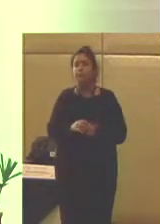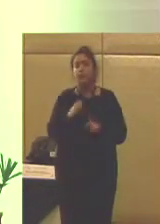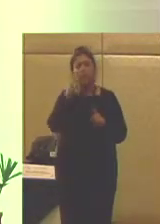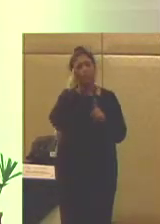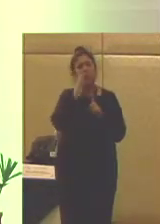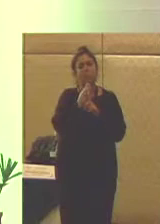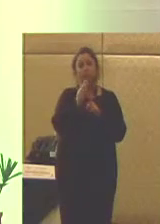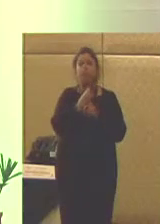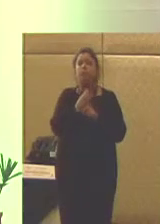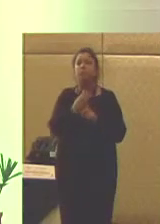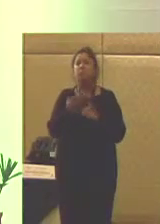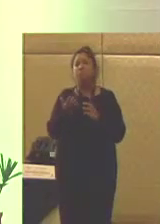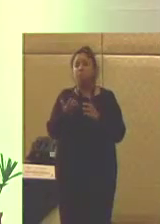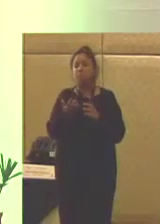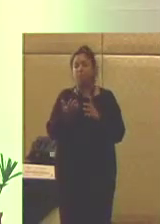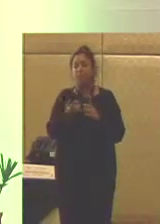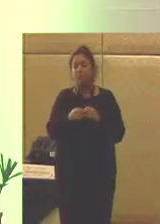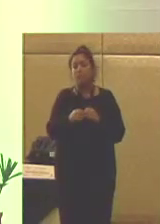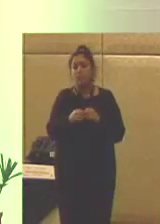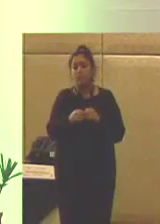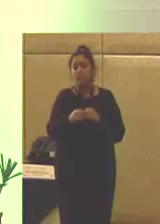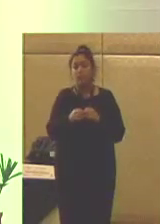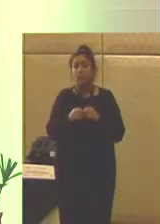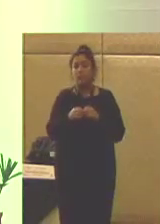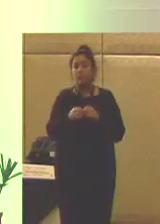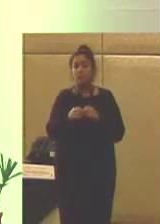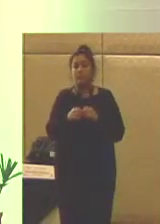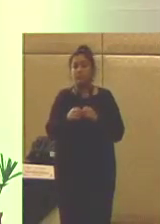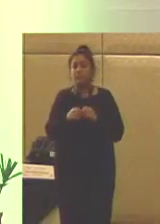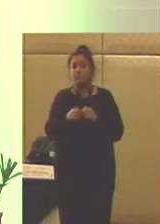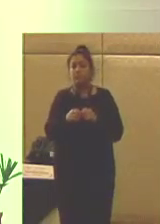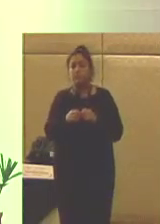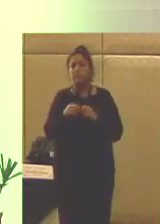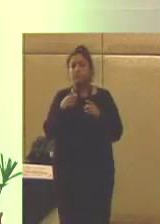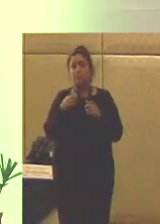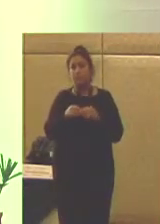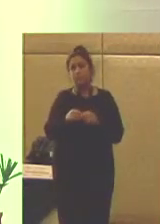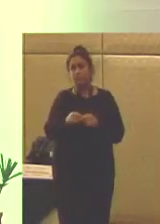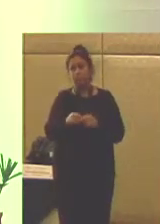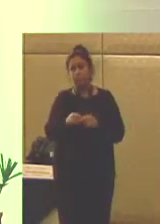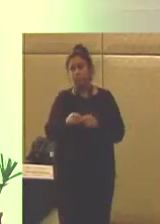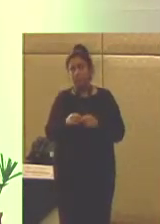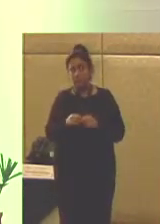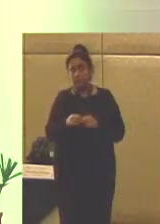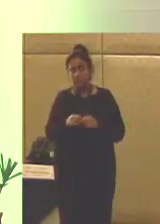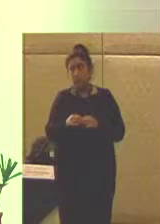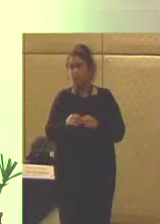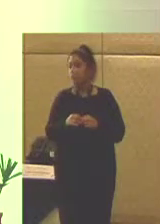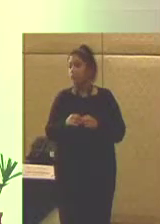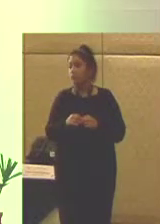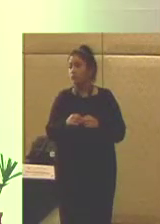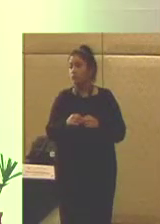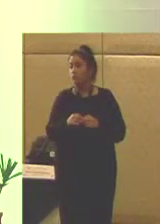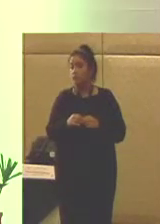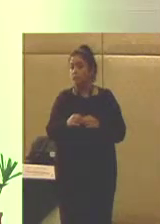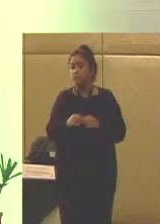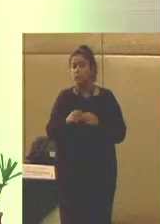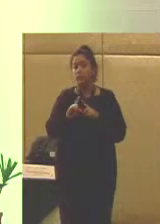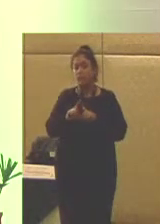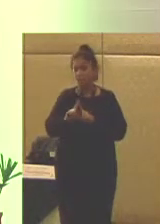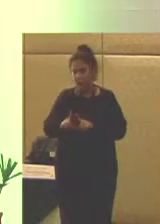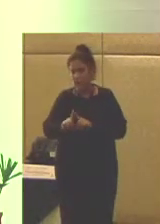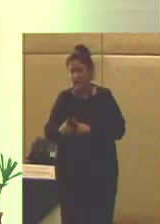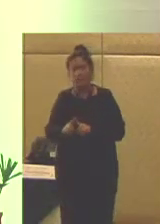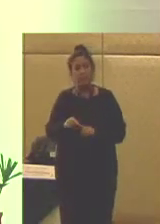y mediante el cual se puede llevar a cabo tanto el apoyo para las instancias federales